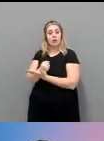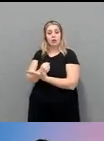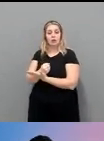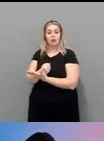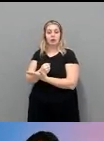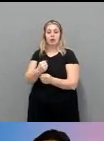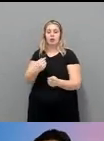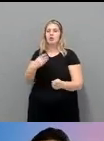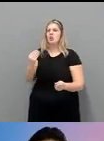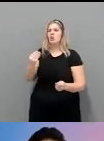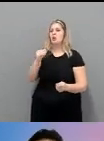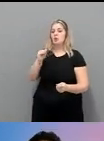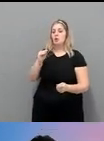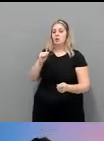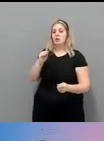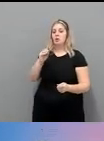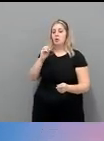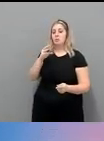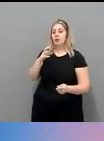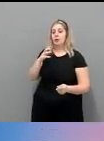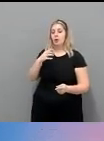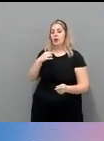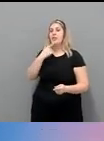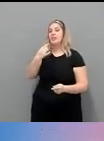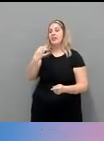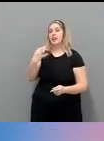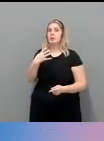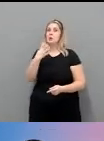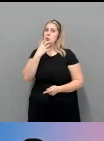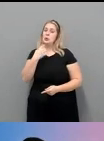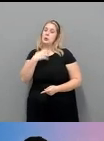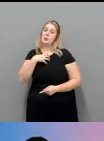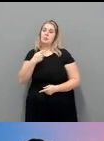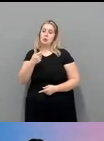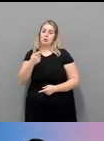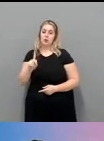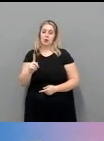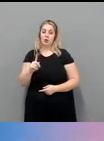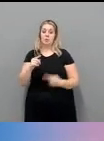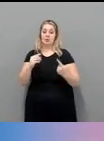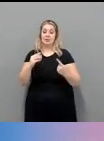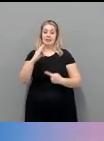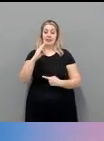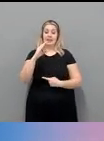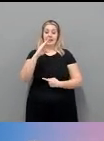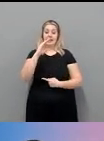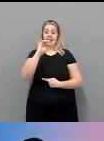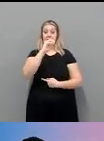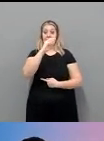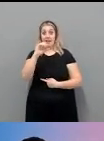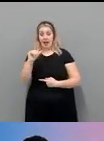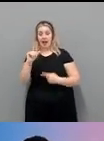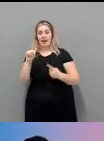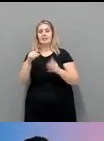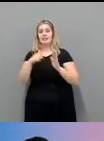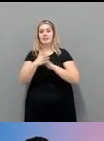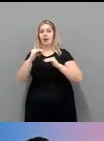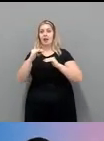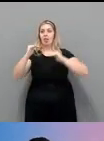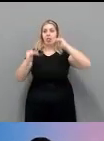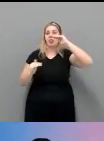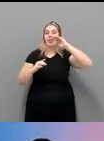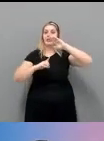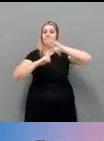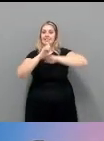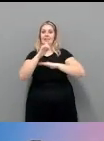yo pregunto, ¿y qué puede decir? Bueno, no puede decir muchas cosas. Bien, pues la CA se encarga de reducir esa asimetría en el desarrollo